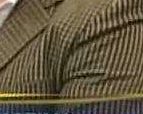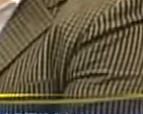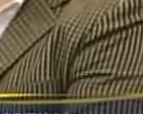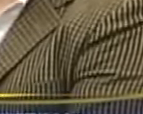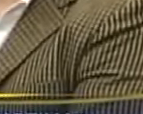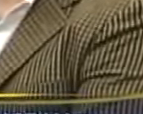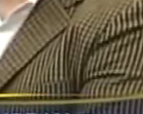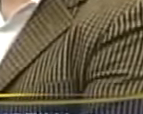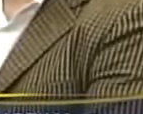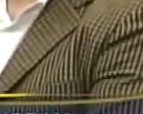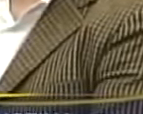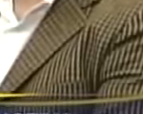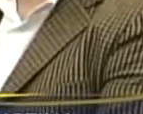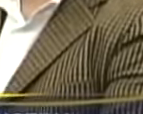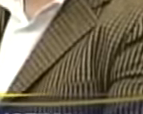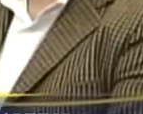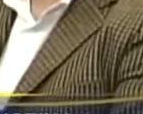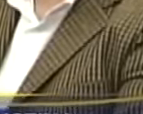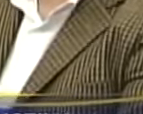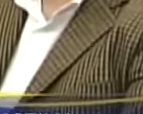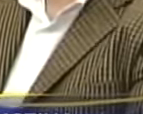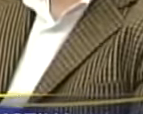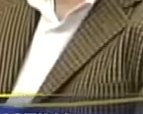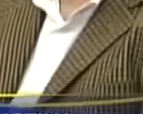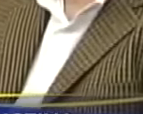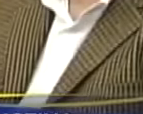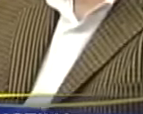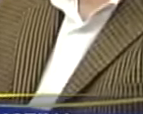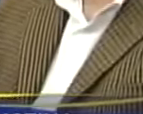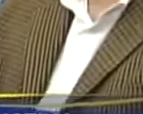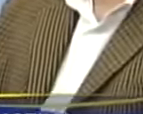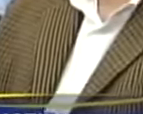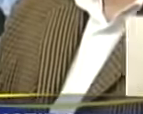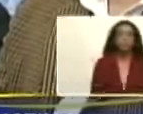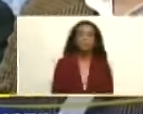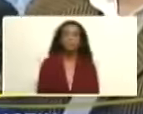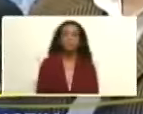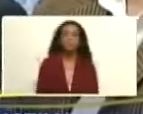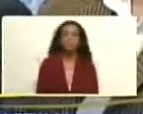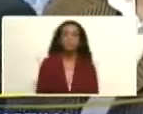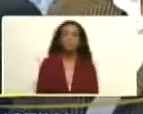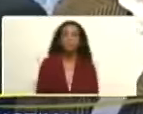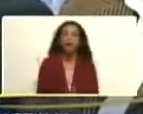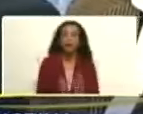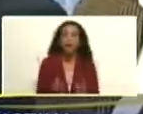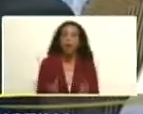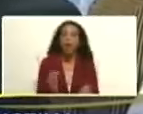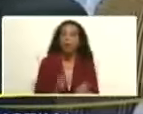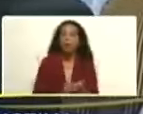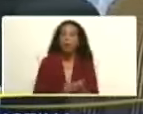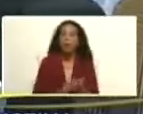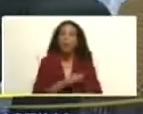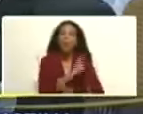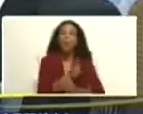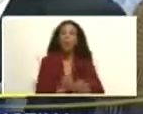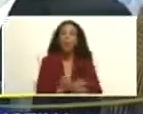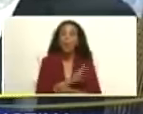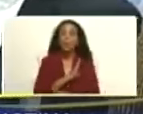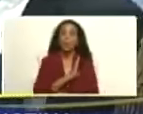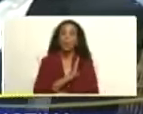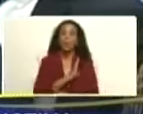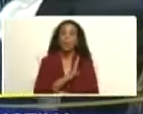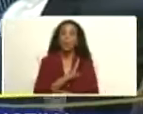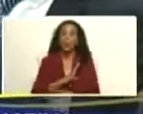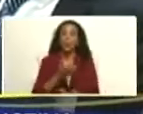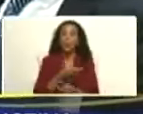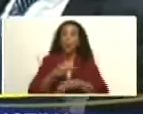Asamblea Nacional. Vemos hacia el futuro. ¿Y cómo vemos hacia el futuro? Con esta acto jurídico que usted hace hoy, que